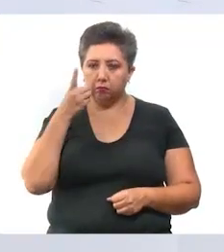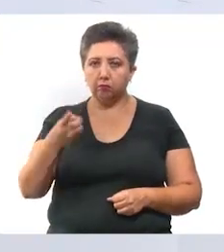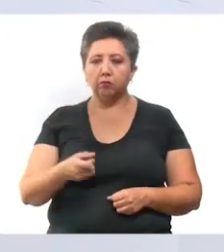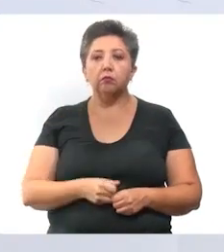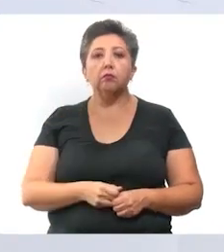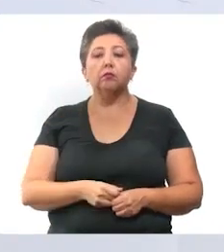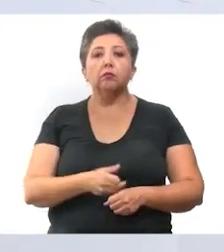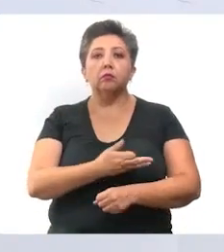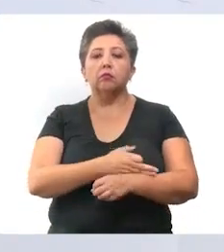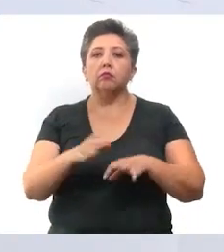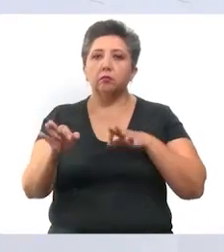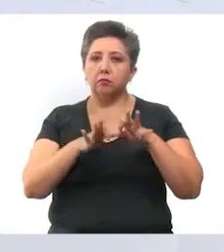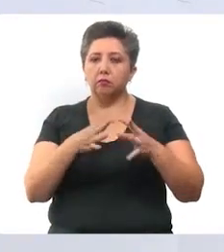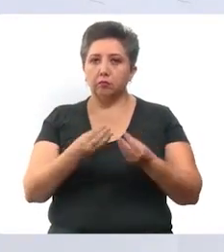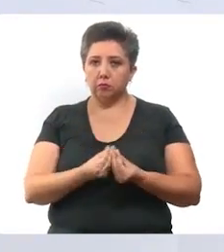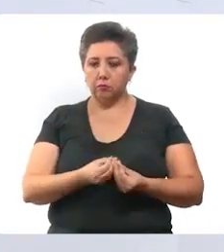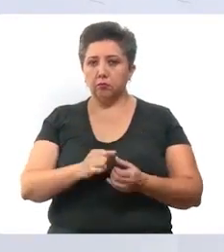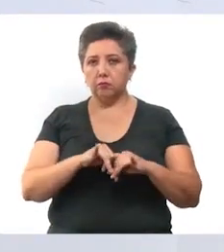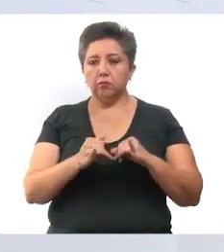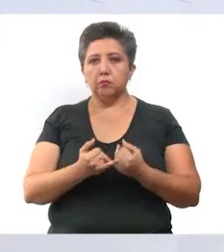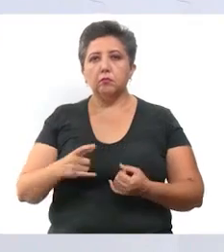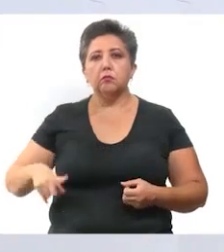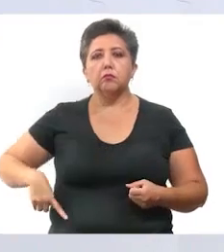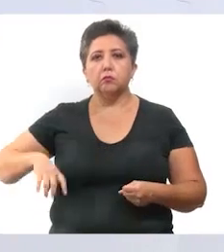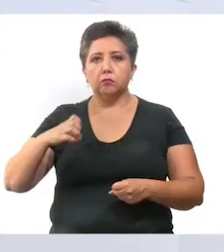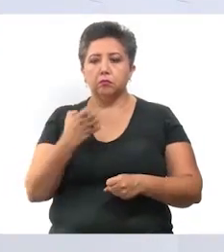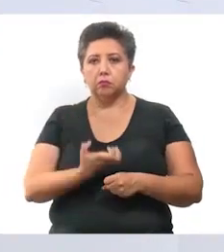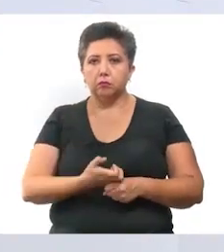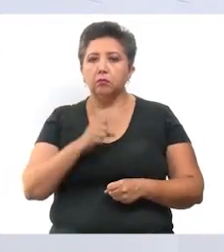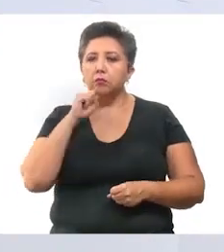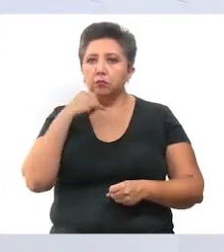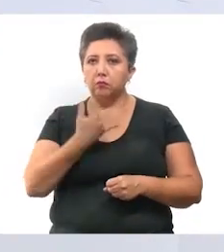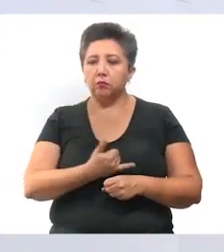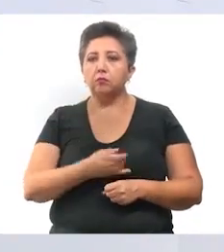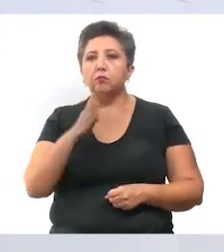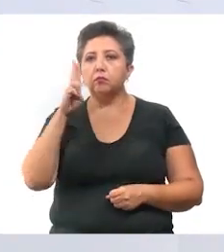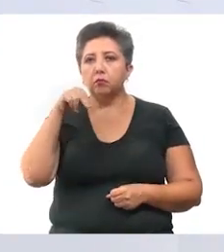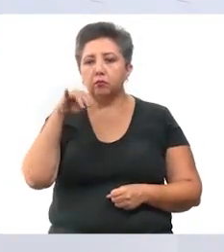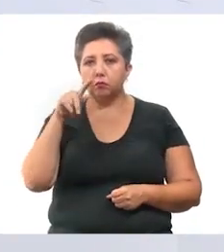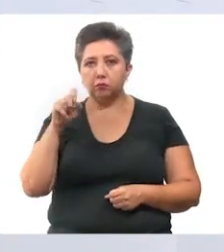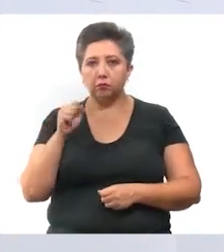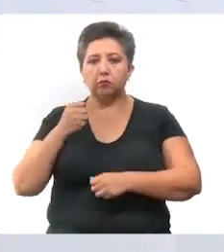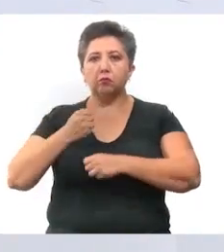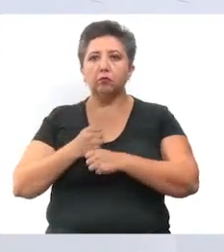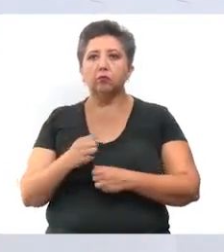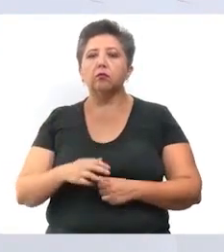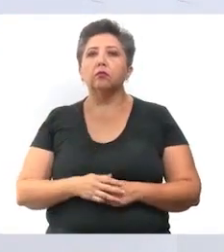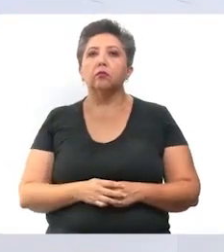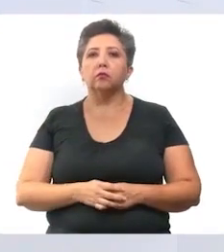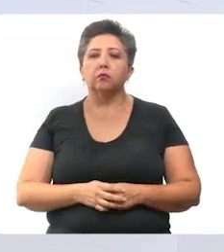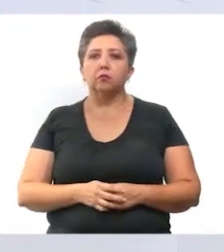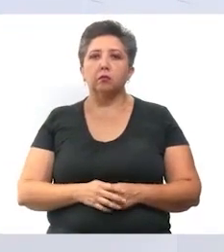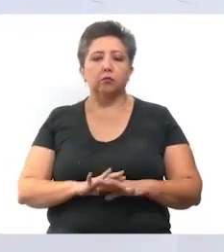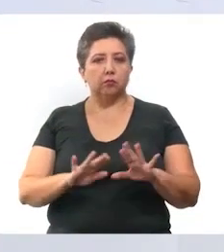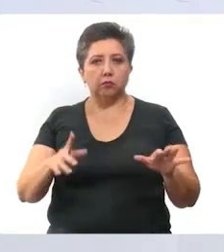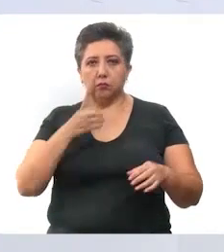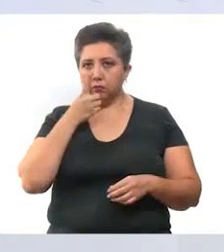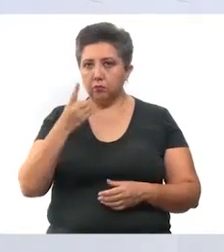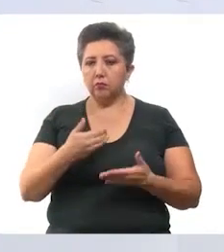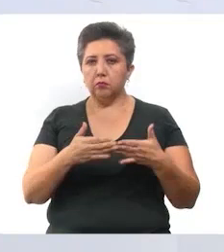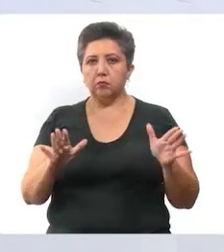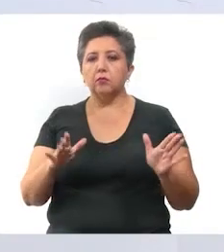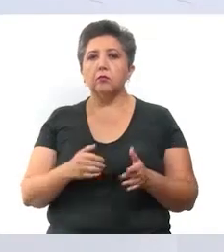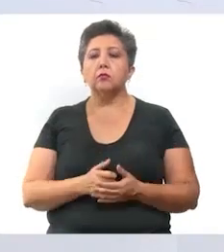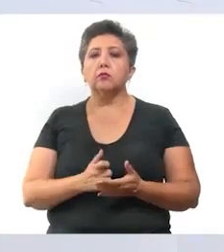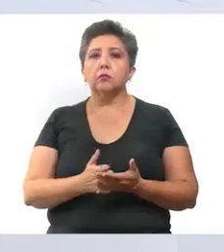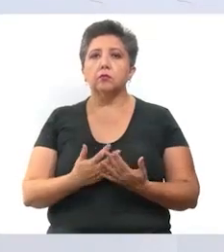familias. Estamos trabajando de manera conjunta Gobierno del Estado, la Secretaría del Bienestar y las Fuerzas Armadas. Como se ha señalado en la